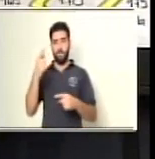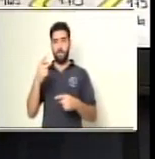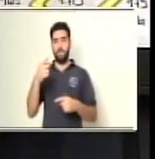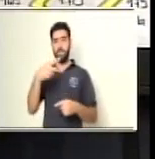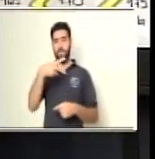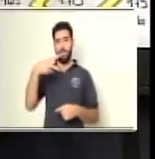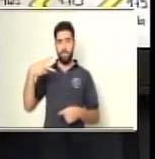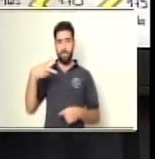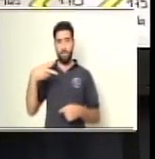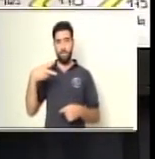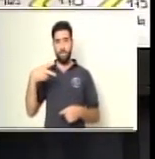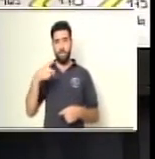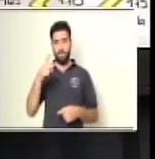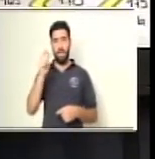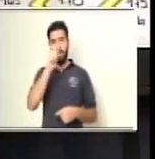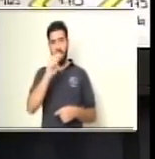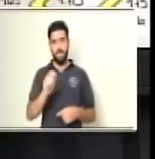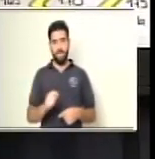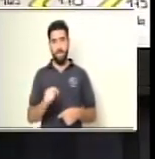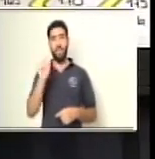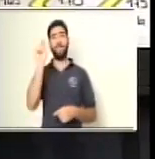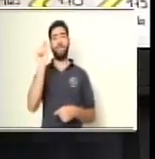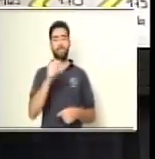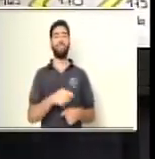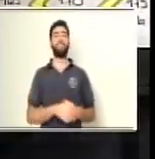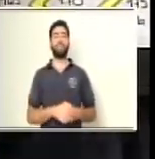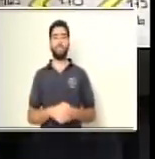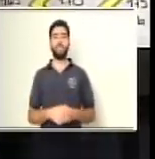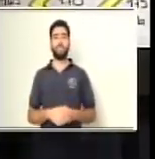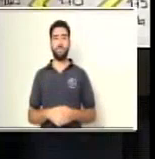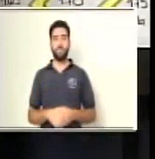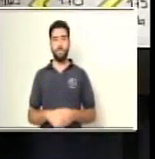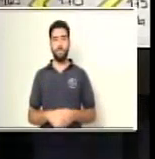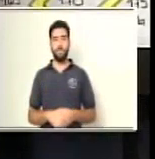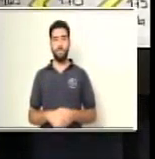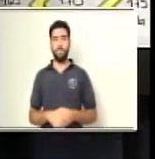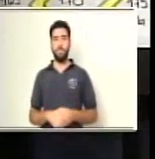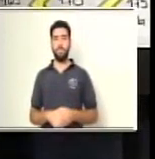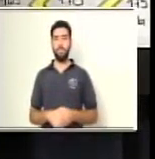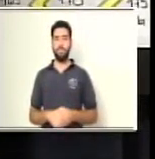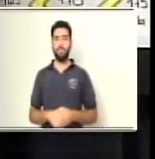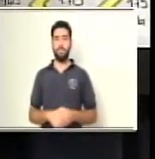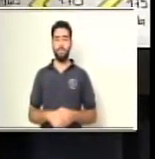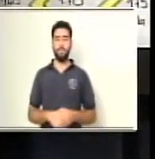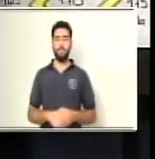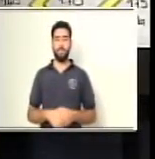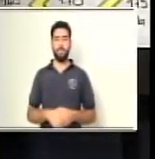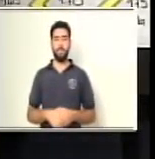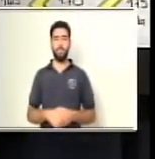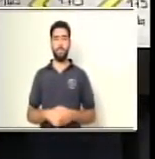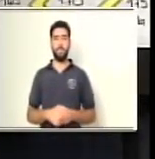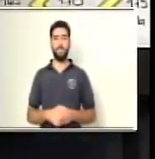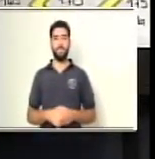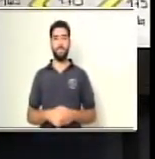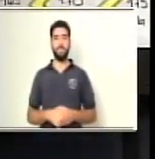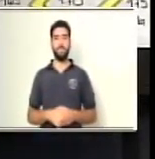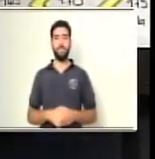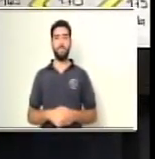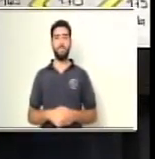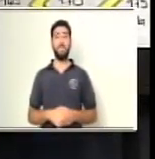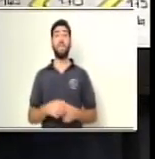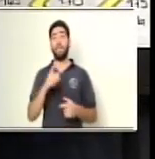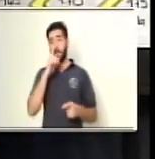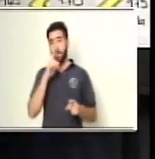elemento que esté aquí sea menor o igual que el que se encuentra al lado izquierdo.